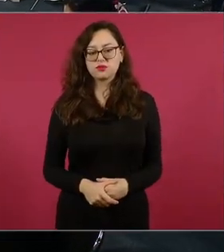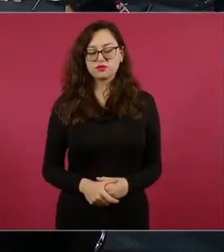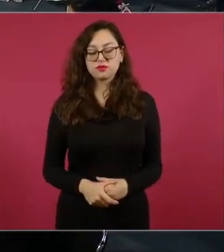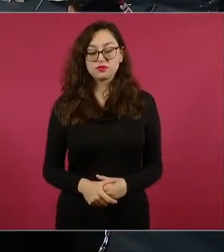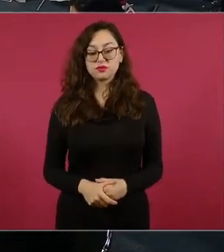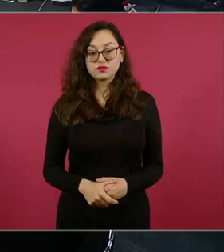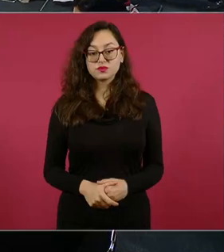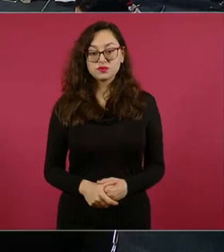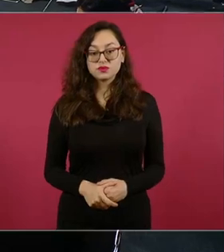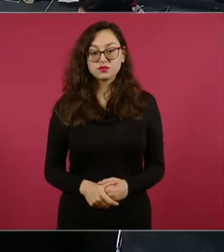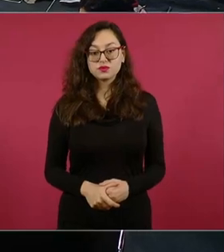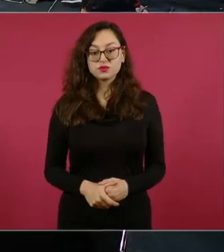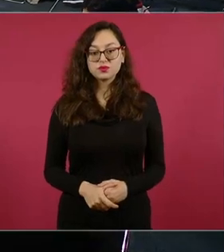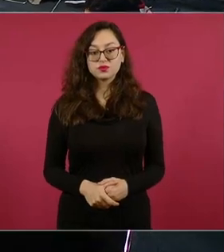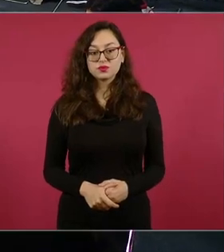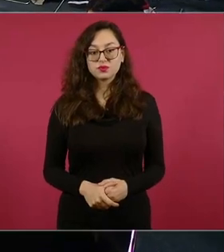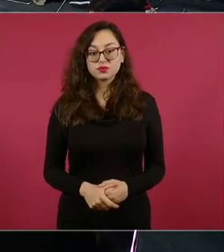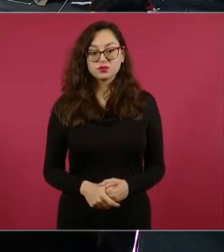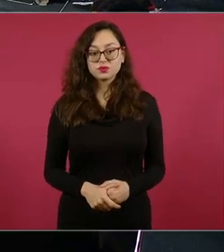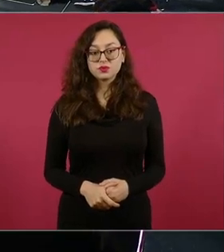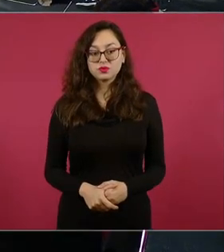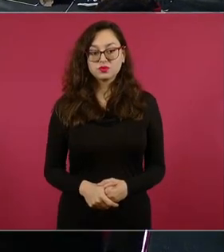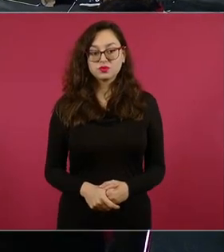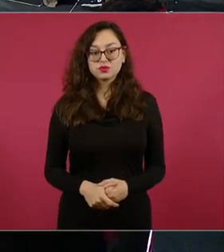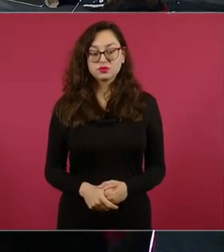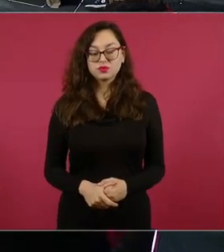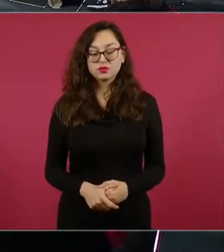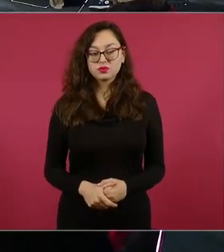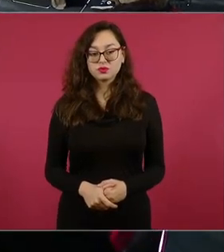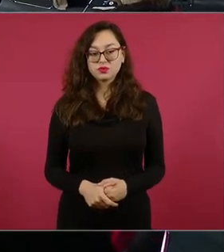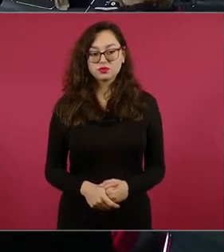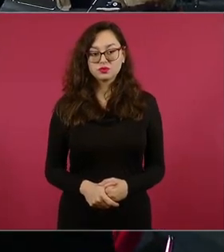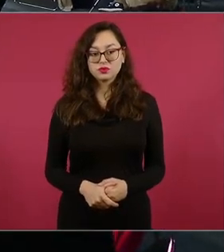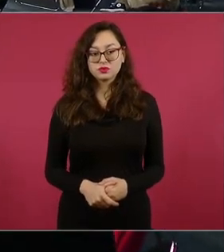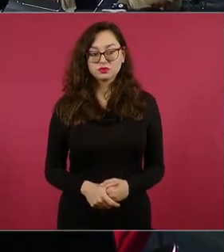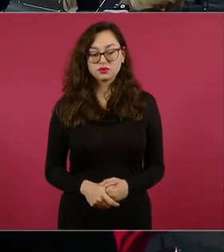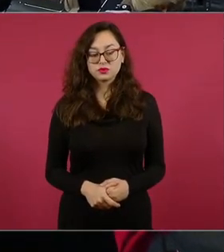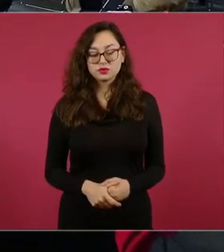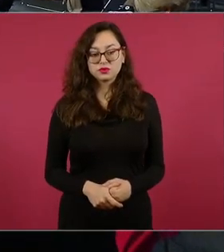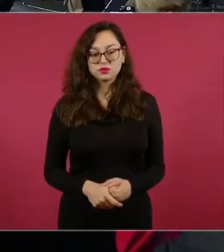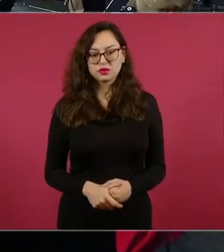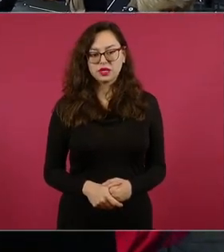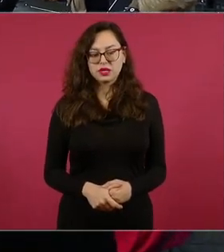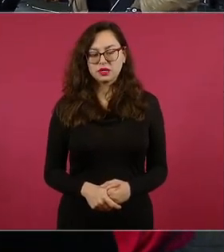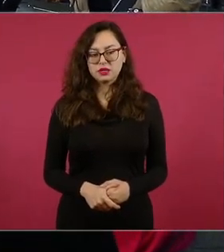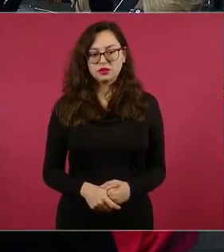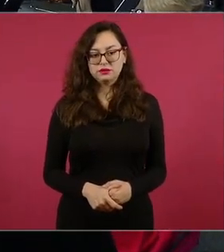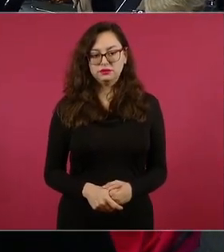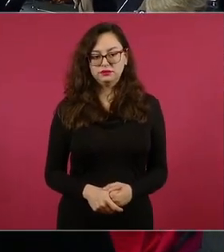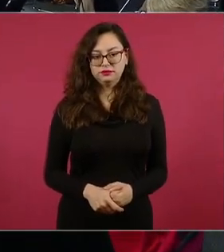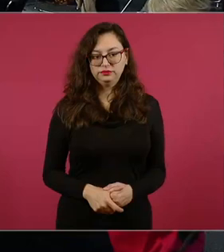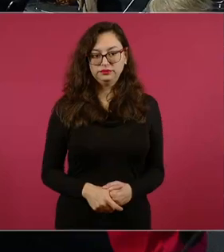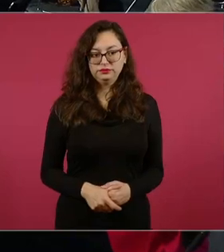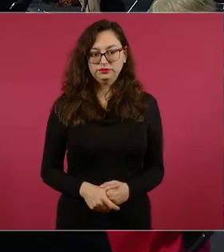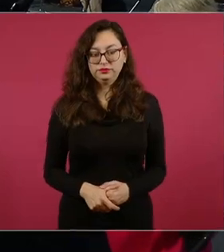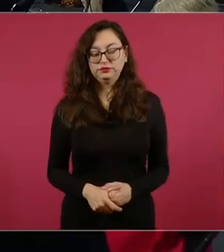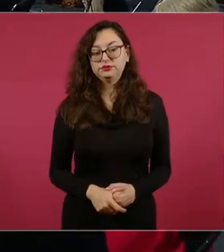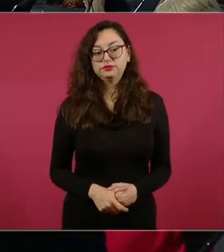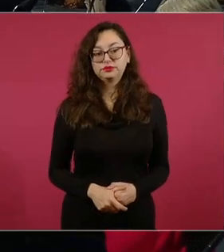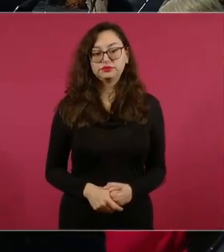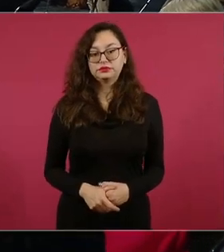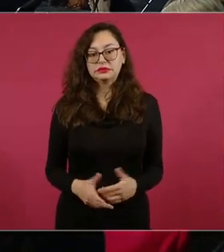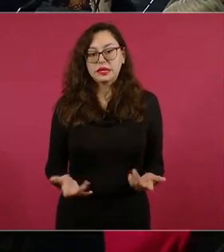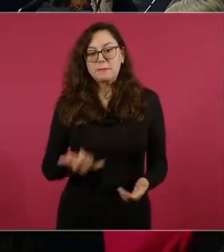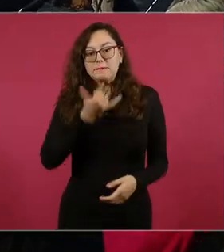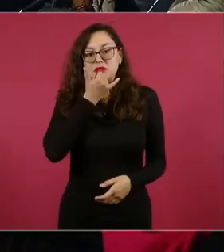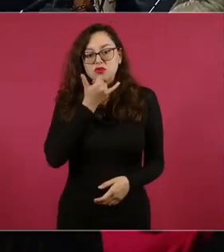así en esencia? Hay una foto mía, porque así y ofrezco disculpa por hablar